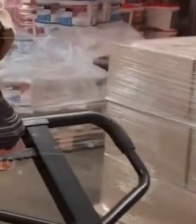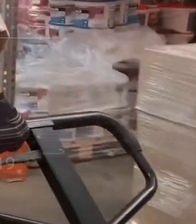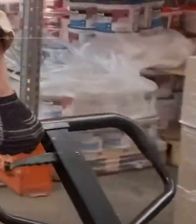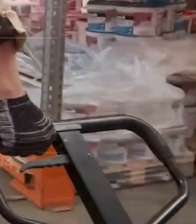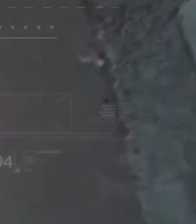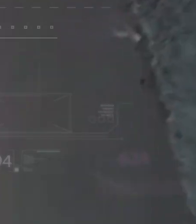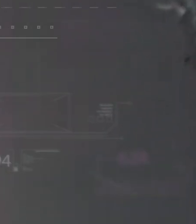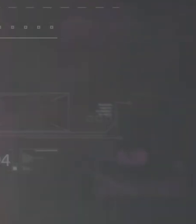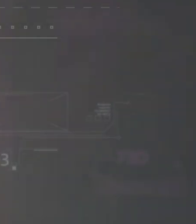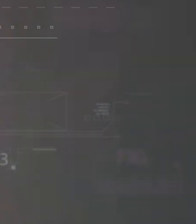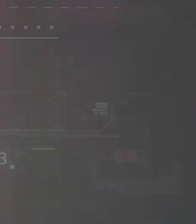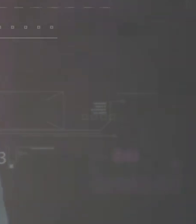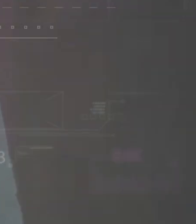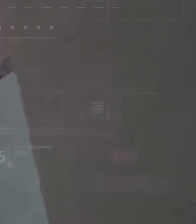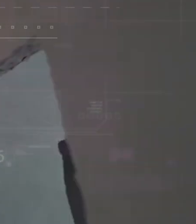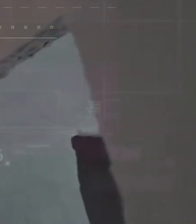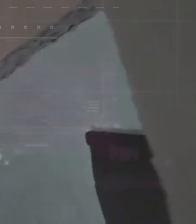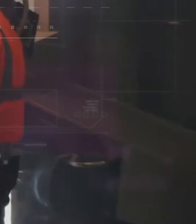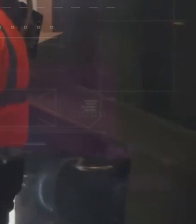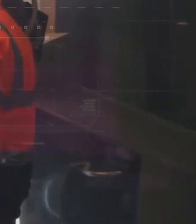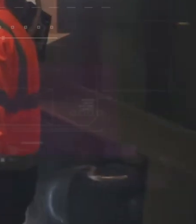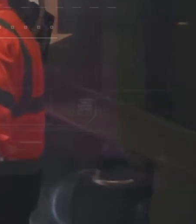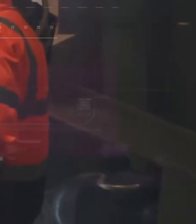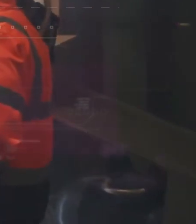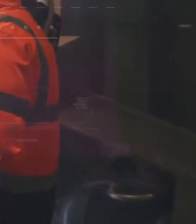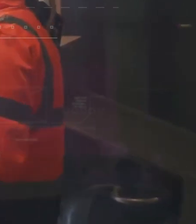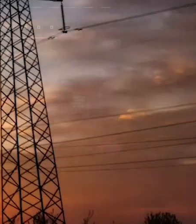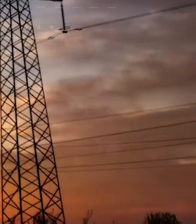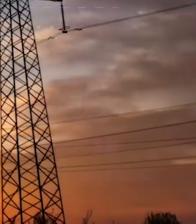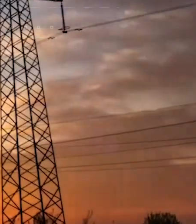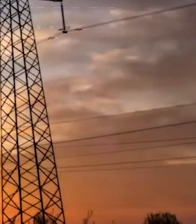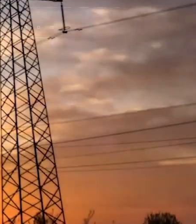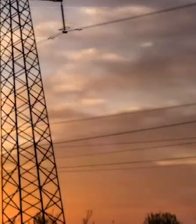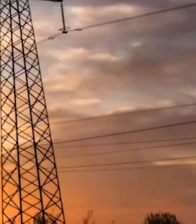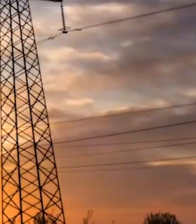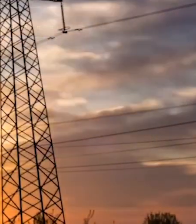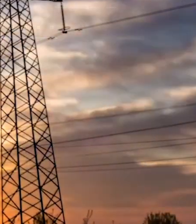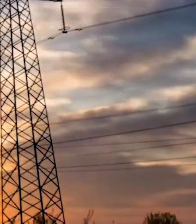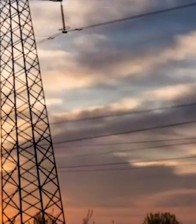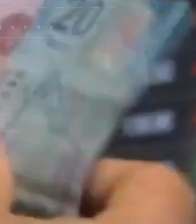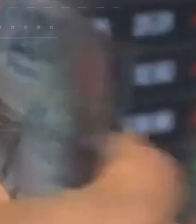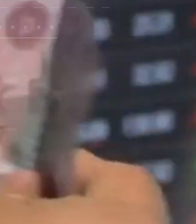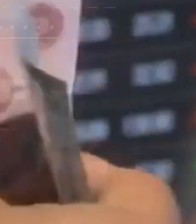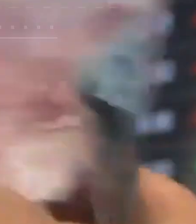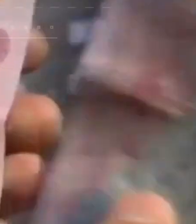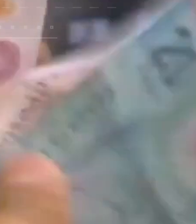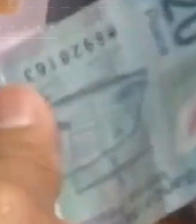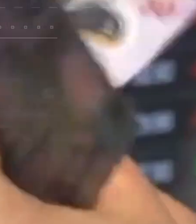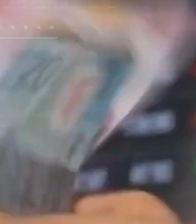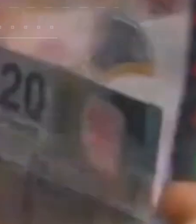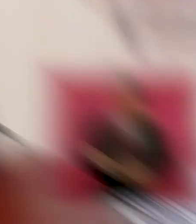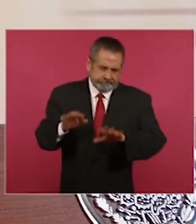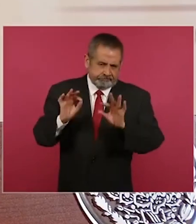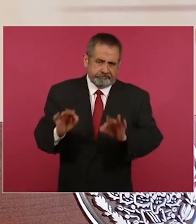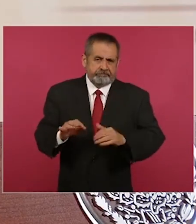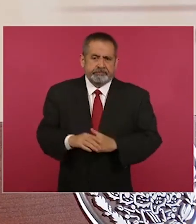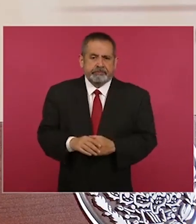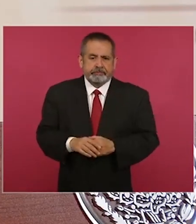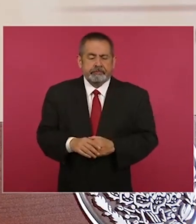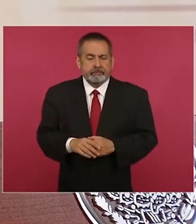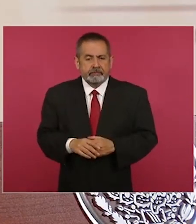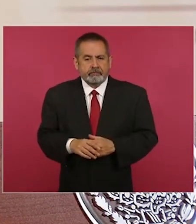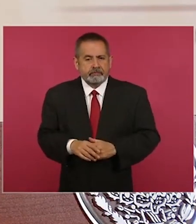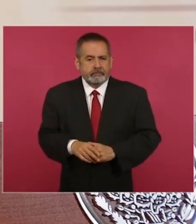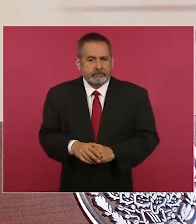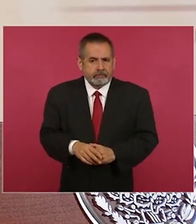gobierno federal ha destinado gran parte de este presupuesto a la culminación de obras públicas y a la entrega de programas sociales. Es